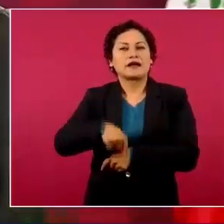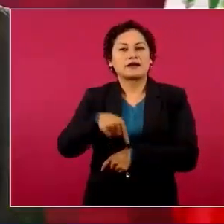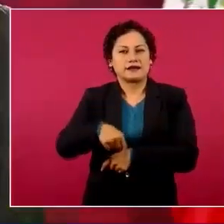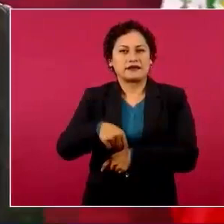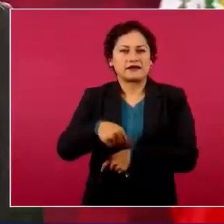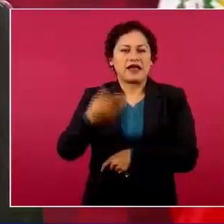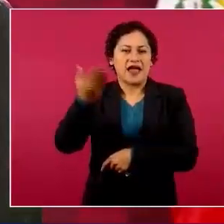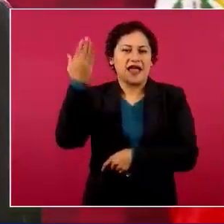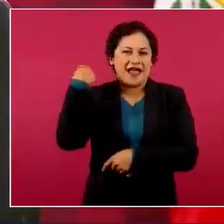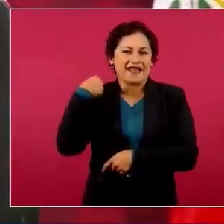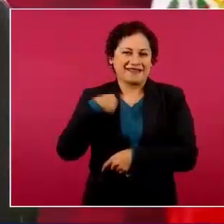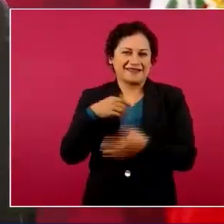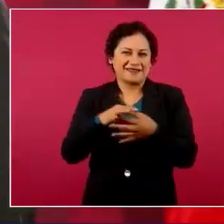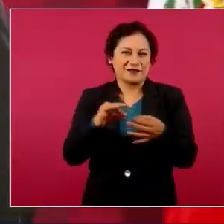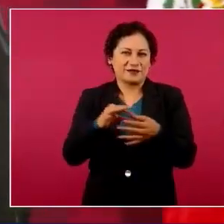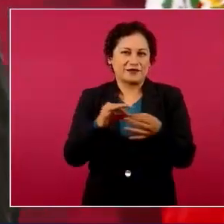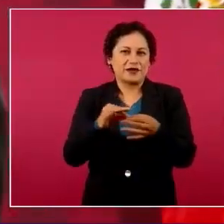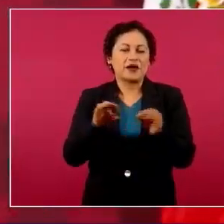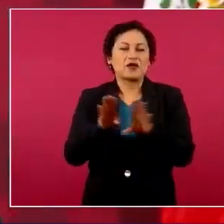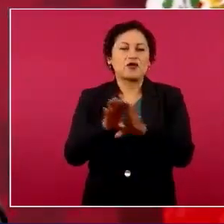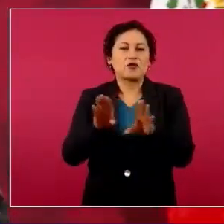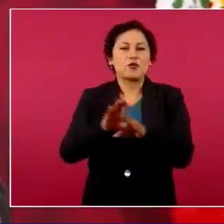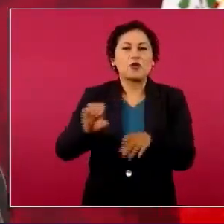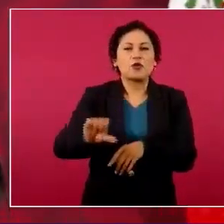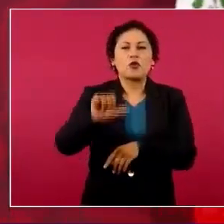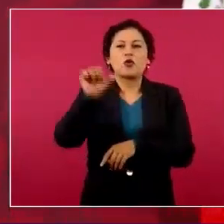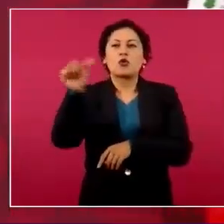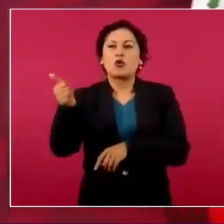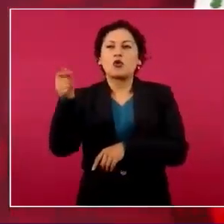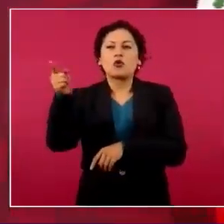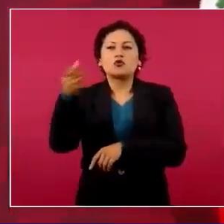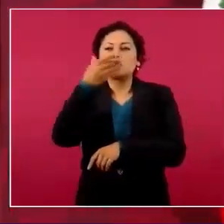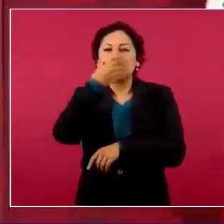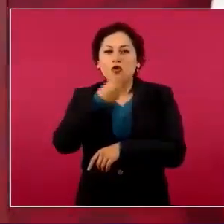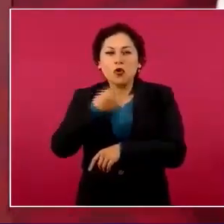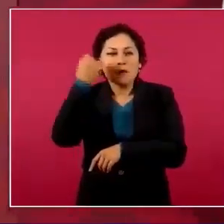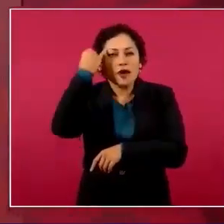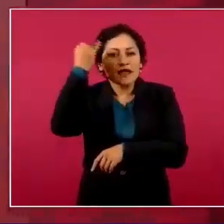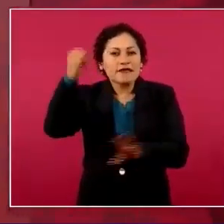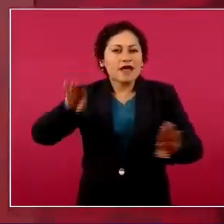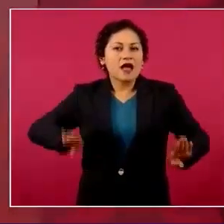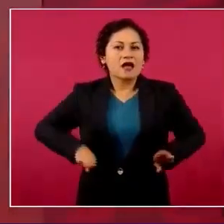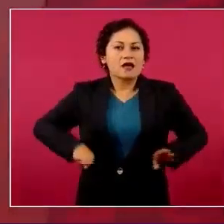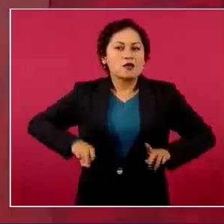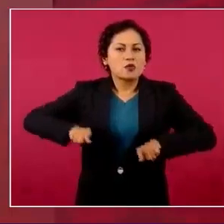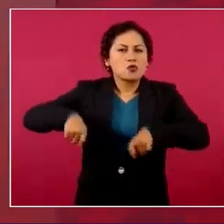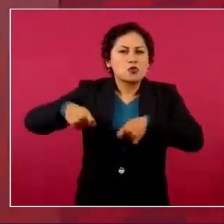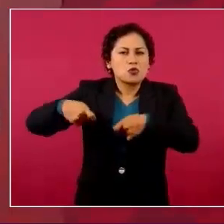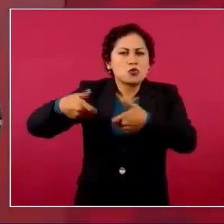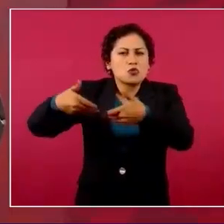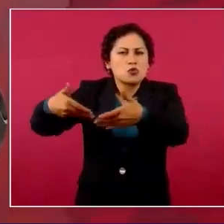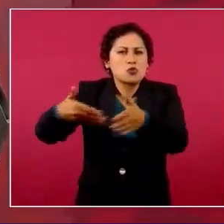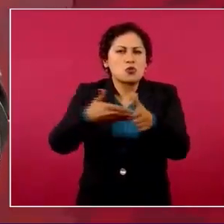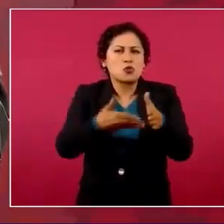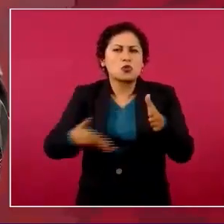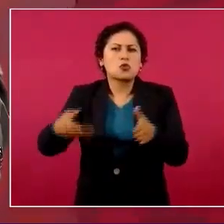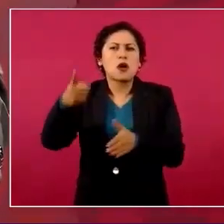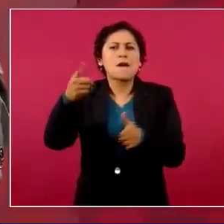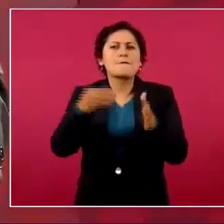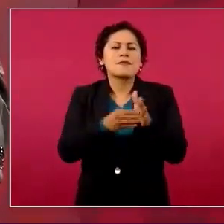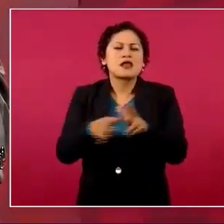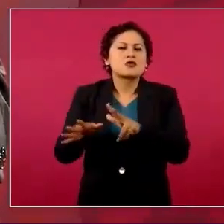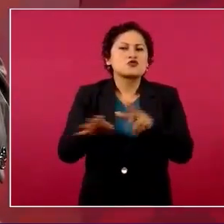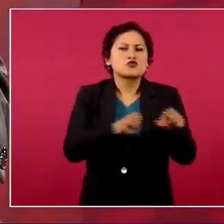usaba el ideólogo del conservadurismo del siglo XIX,